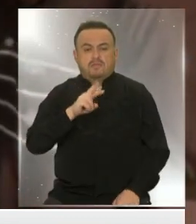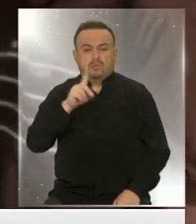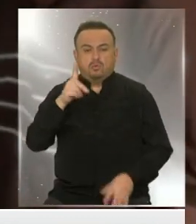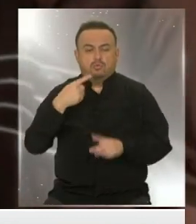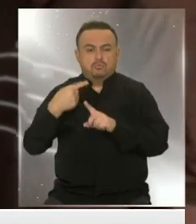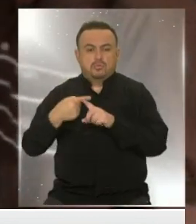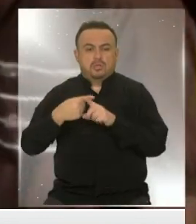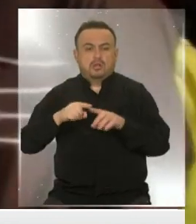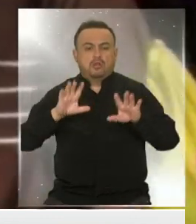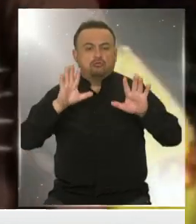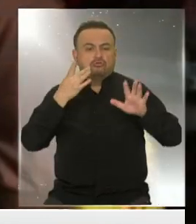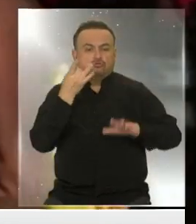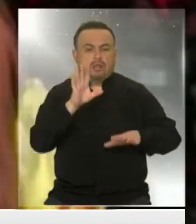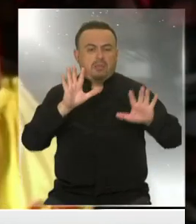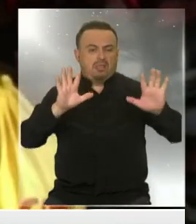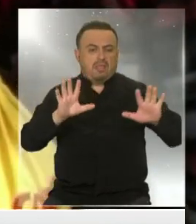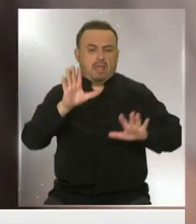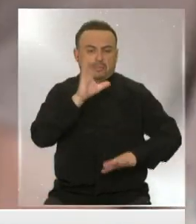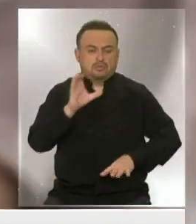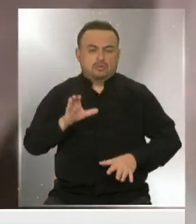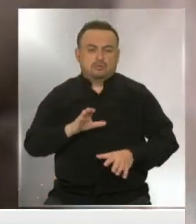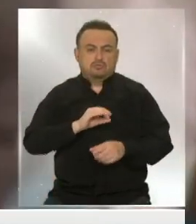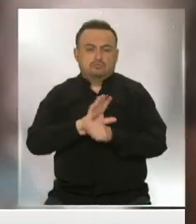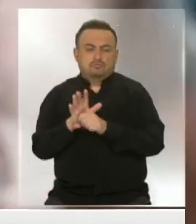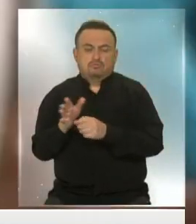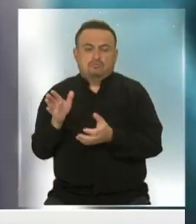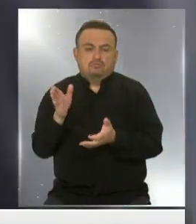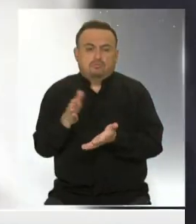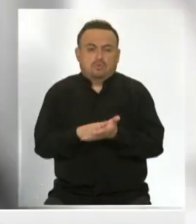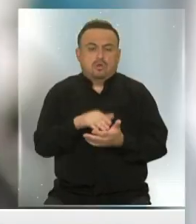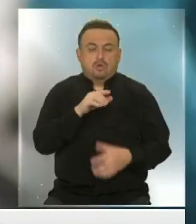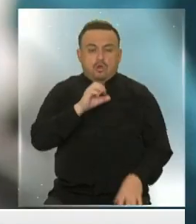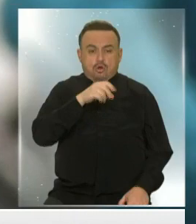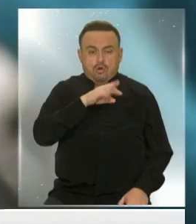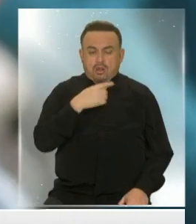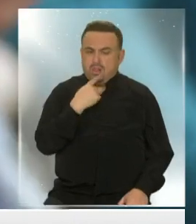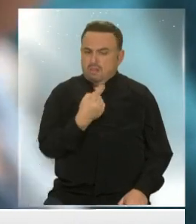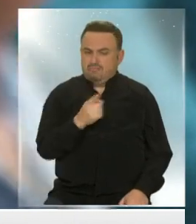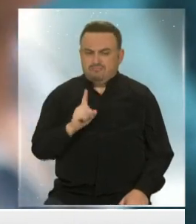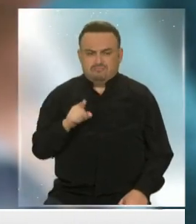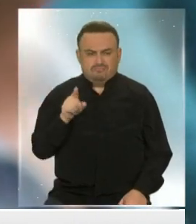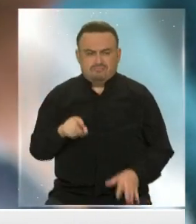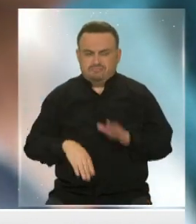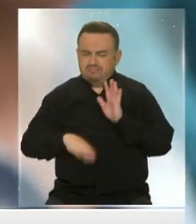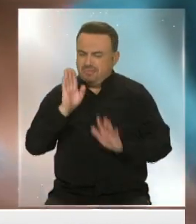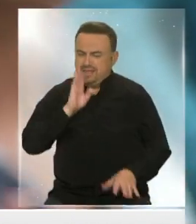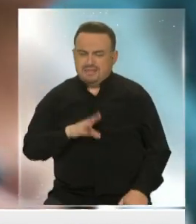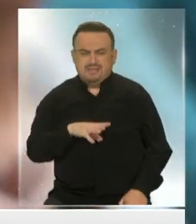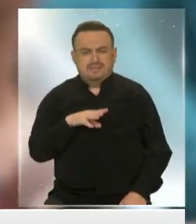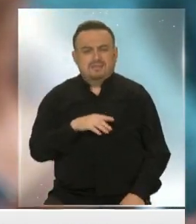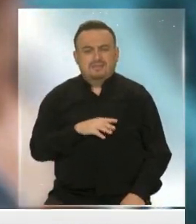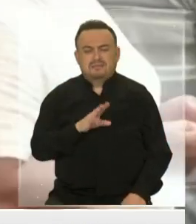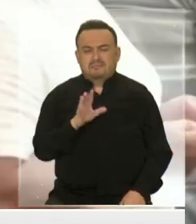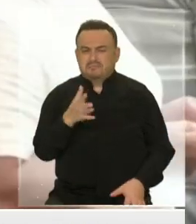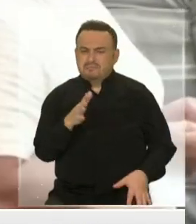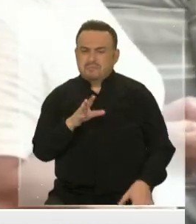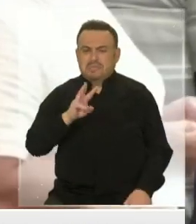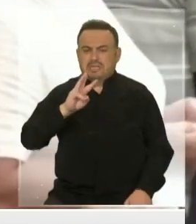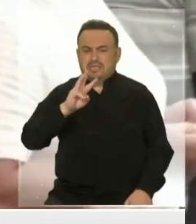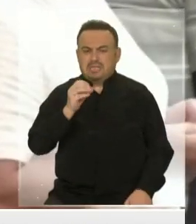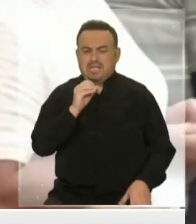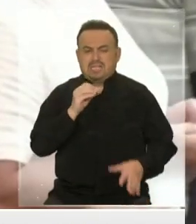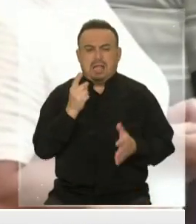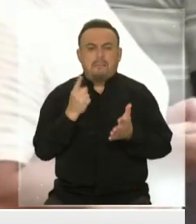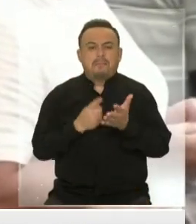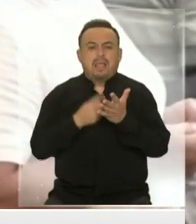contagios y 10 fallecimientos por kobe 19 pero según la ong la cifra real debe ser mucho mayor incluso habla de una